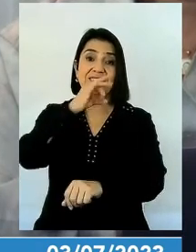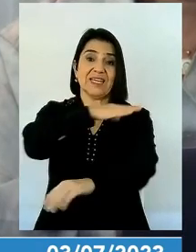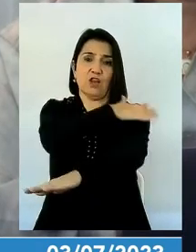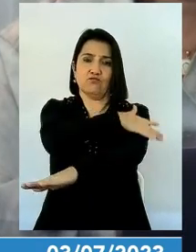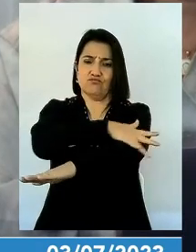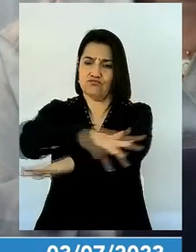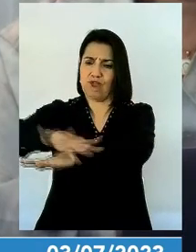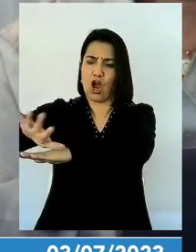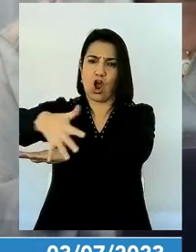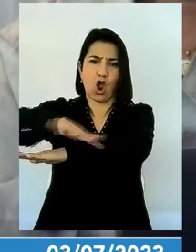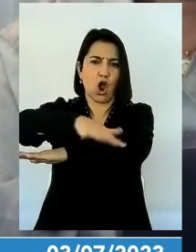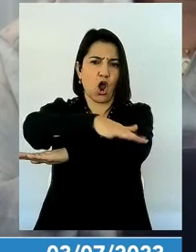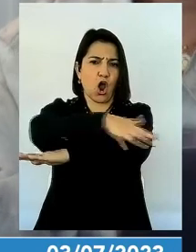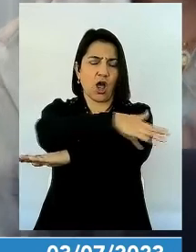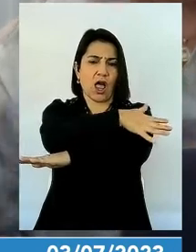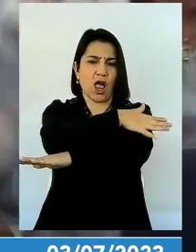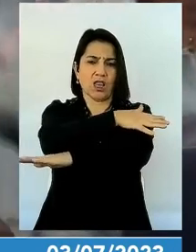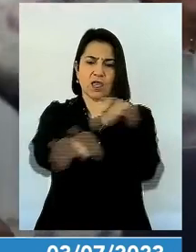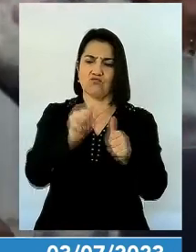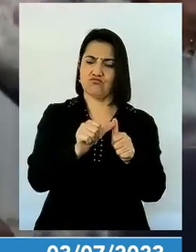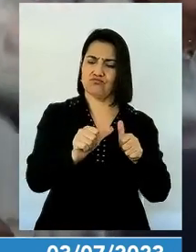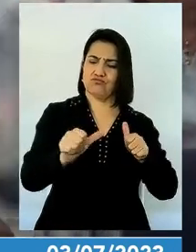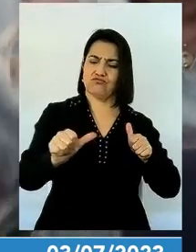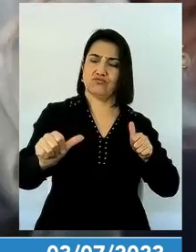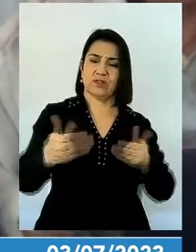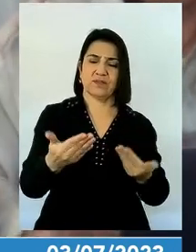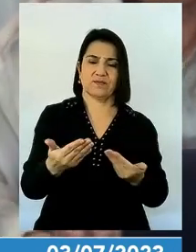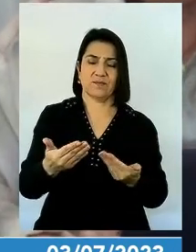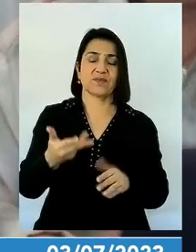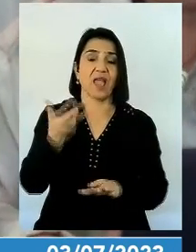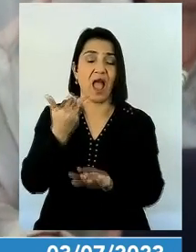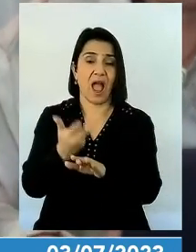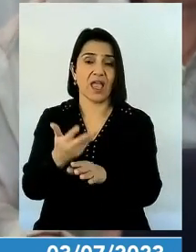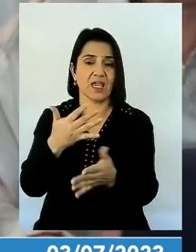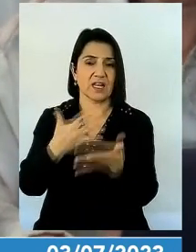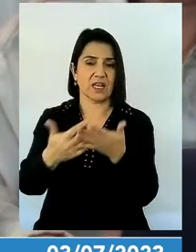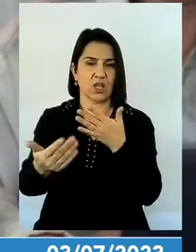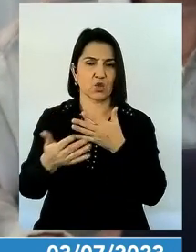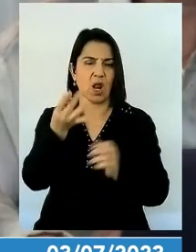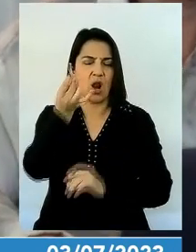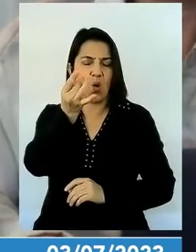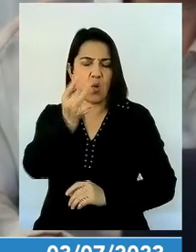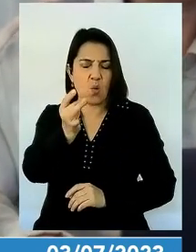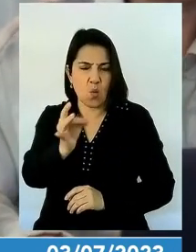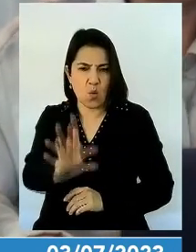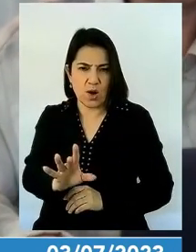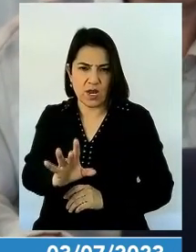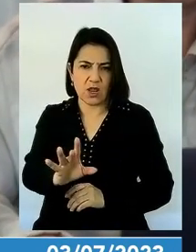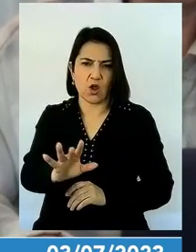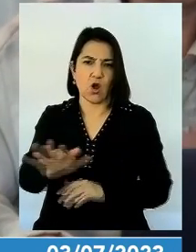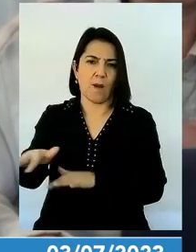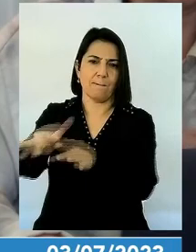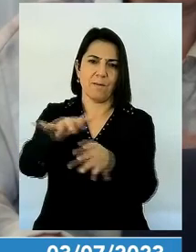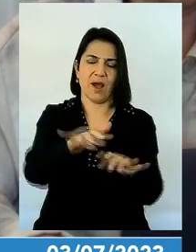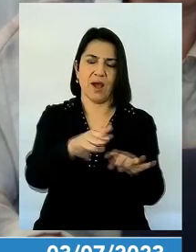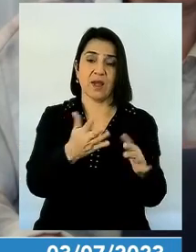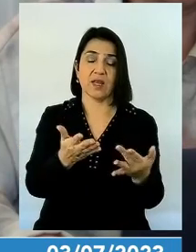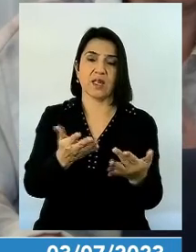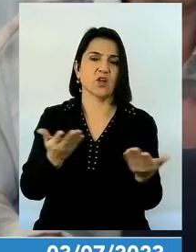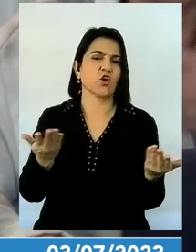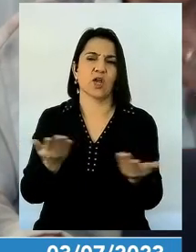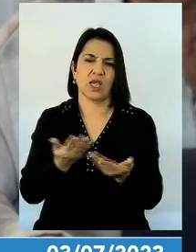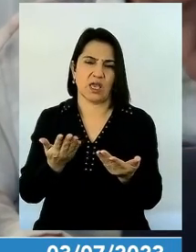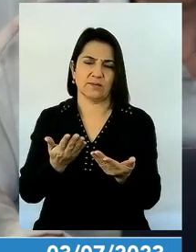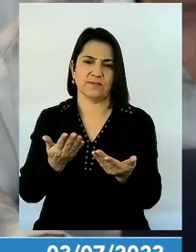país, y este ecosistema tiene un ecosistema único marino que está compuesto por, que nosotros